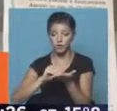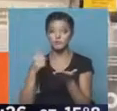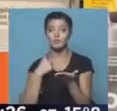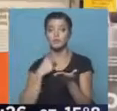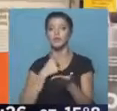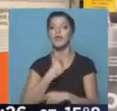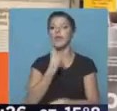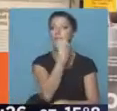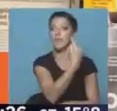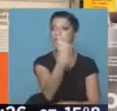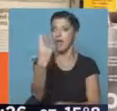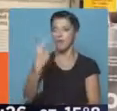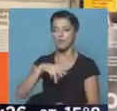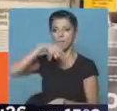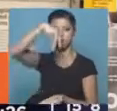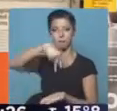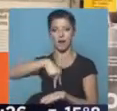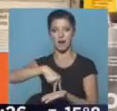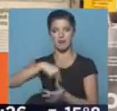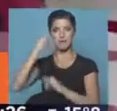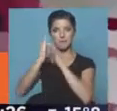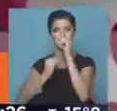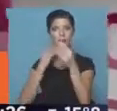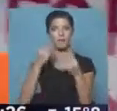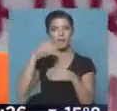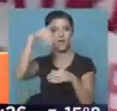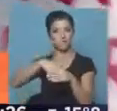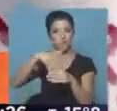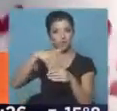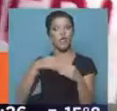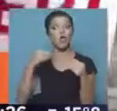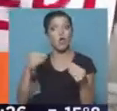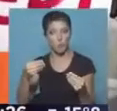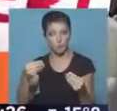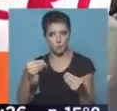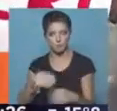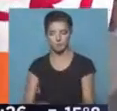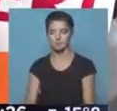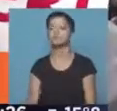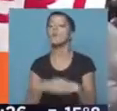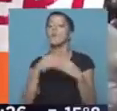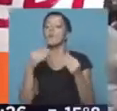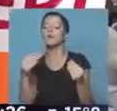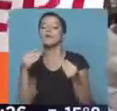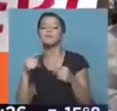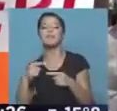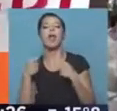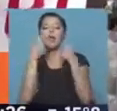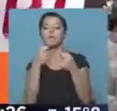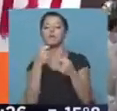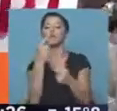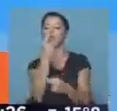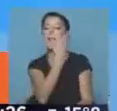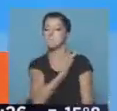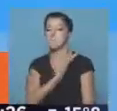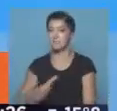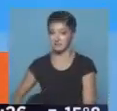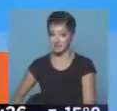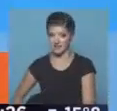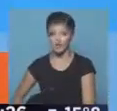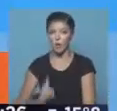ponerse uno a uno de pie y explicar su voto. Es que la bajísima popularidad de Temer, medida en tan solo